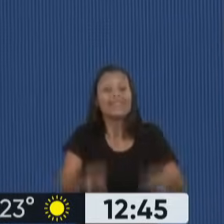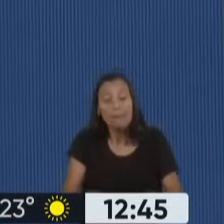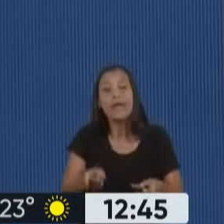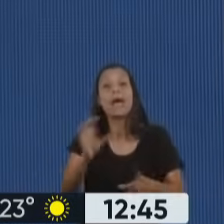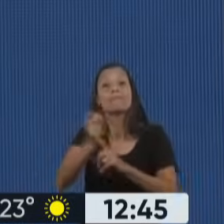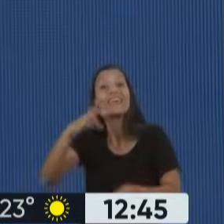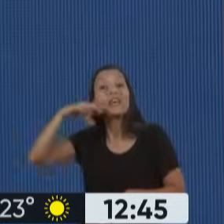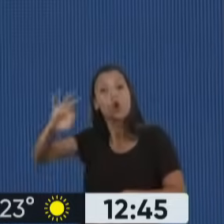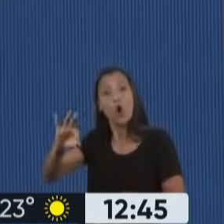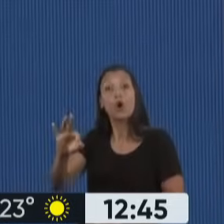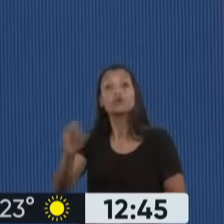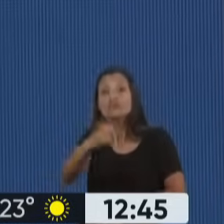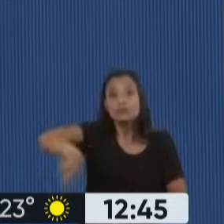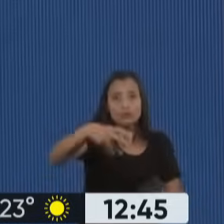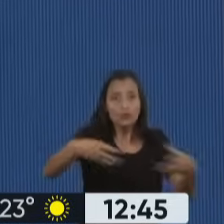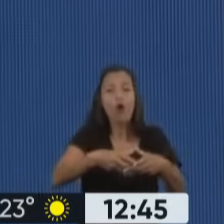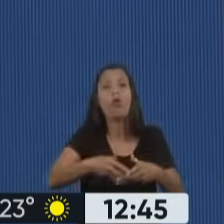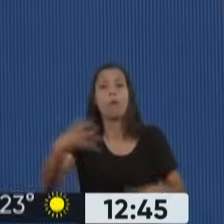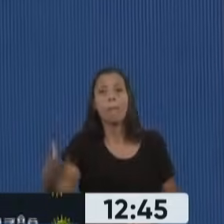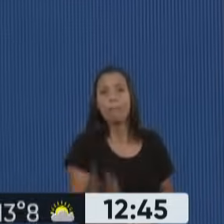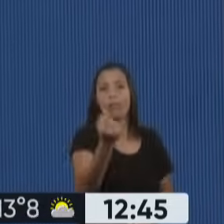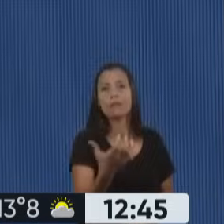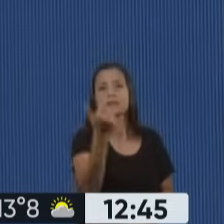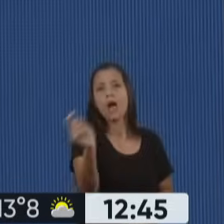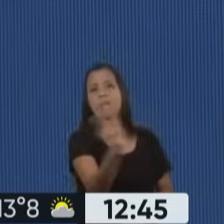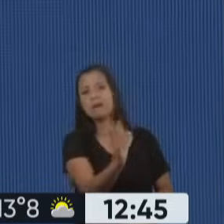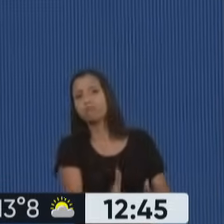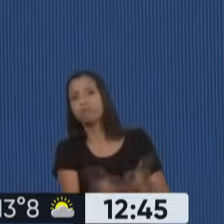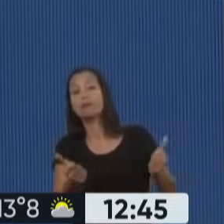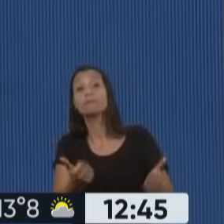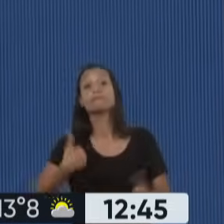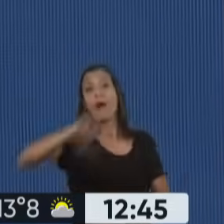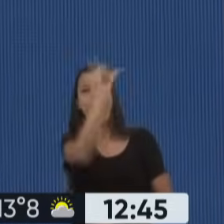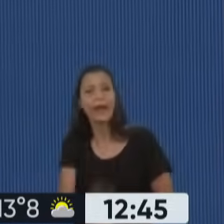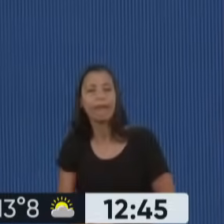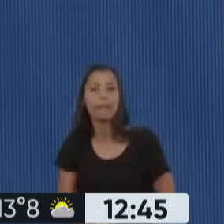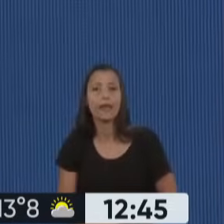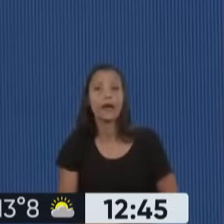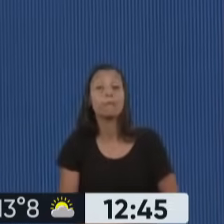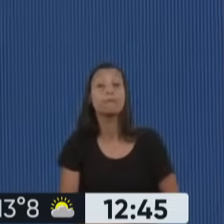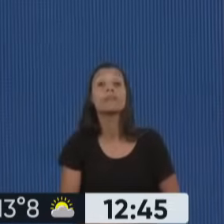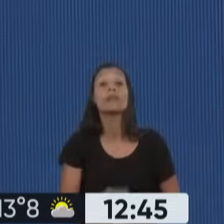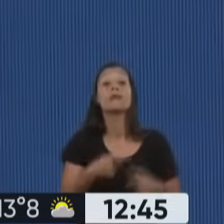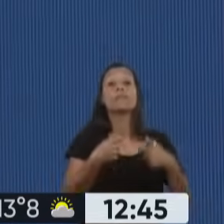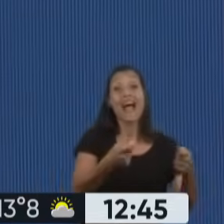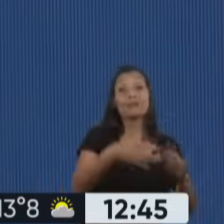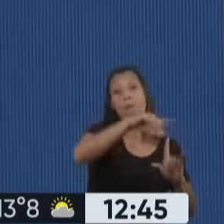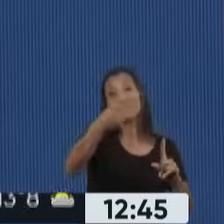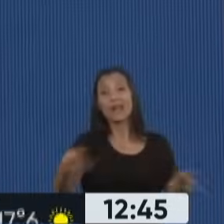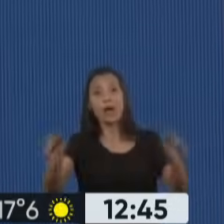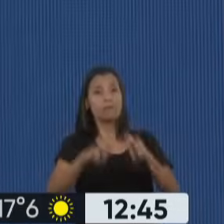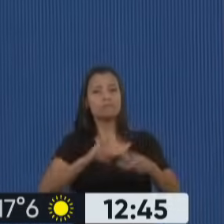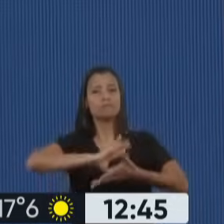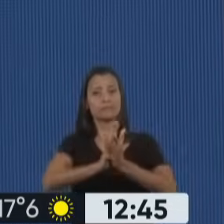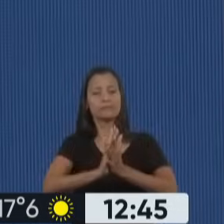Quirno, lograron que en 6 meses en Argentina desapareciera el déficit cuasi fiscal. Por lo